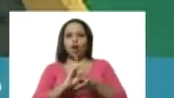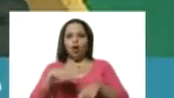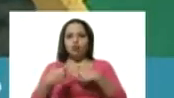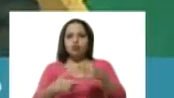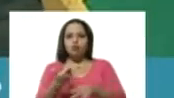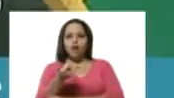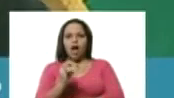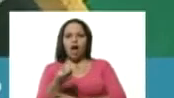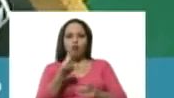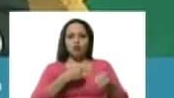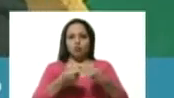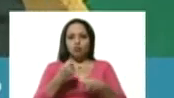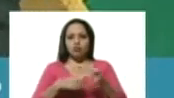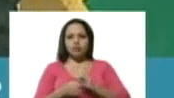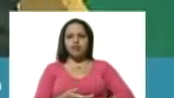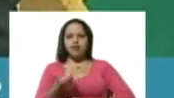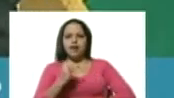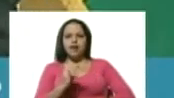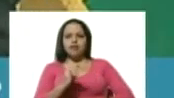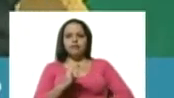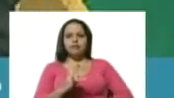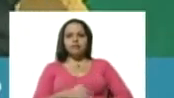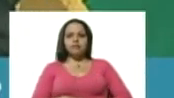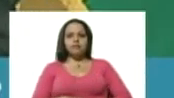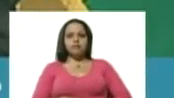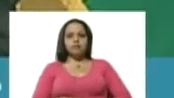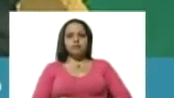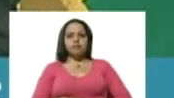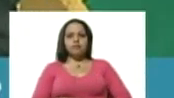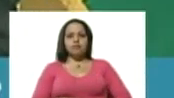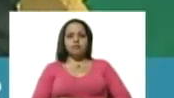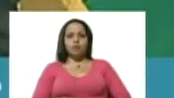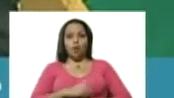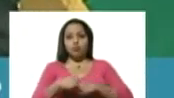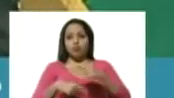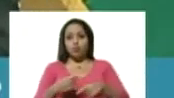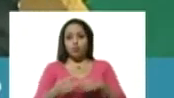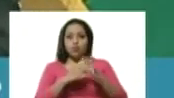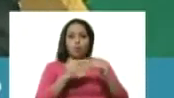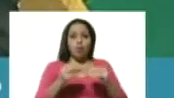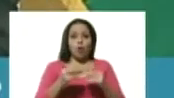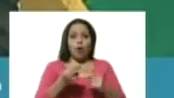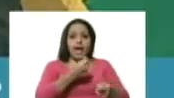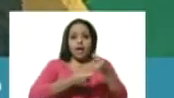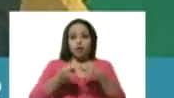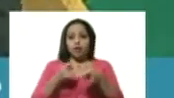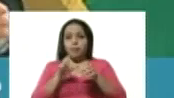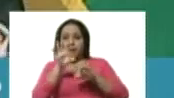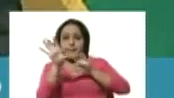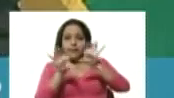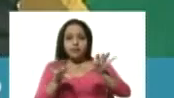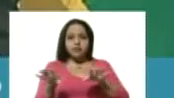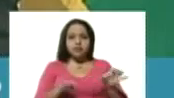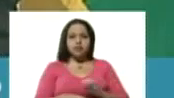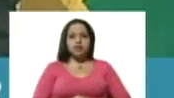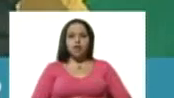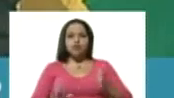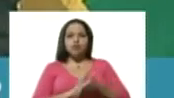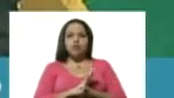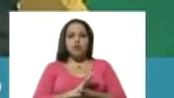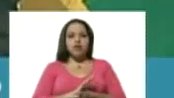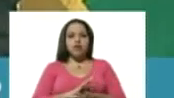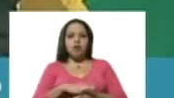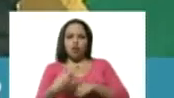tenido en la economía, que esté generándose en nuestras economías a partir de la pandemia, de las paralizaciones de los